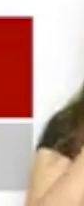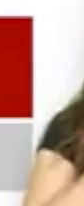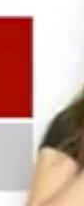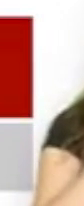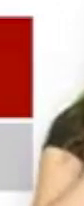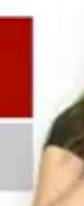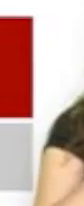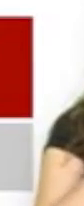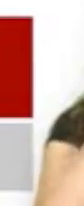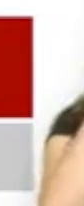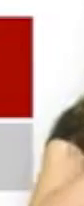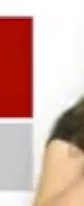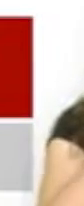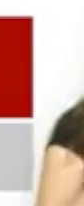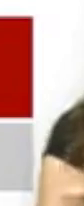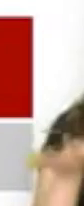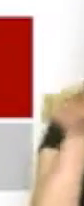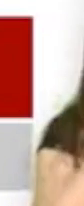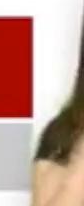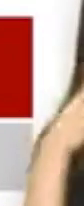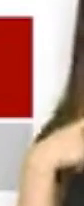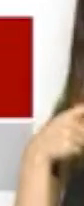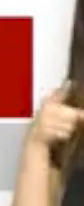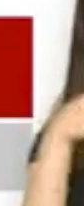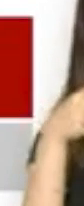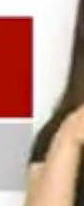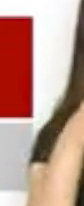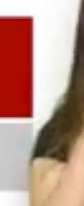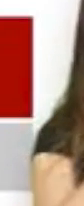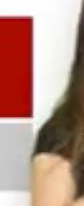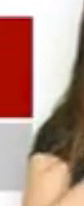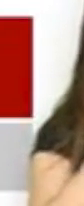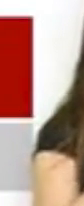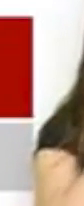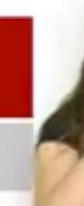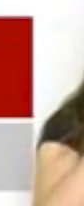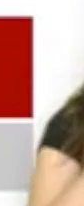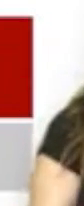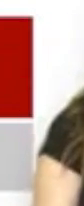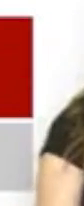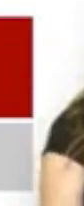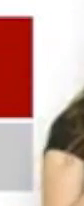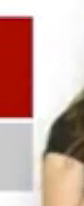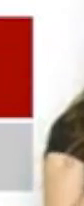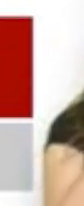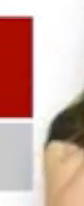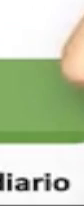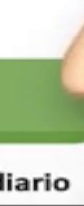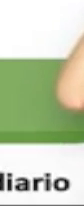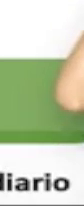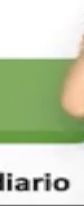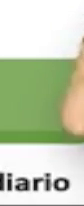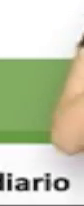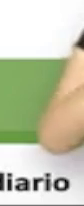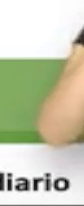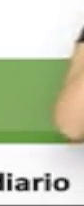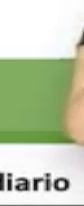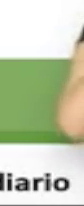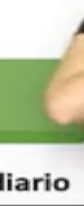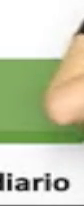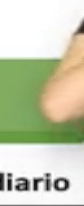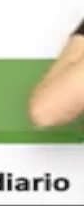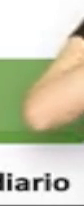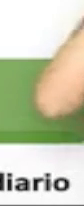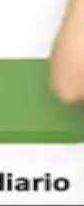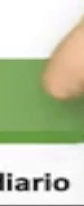26 mil 664 potosinas y potosinos que han sido identificados como casos sospechosos de los cuales se han descartado